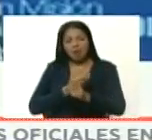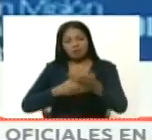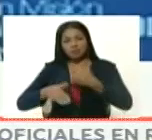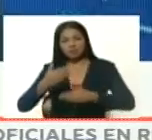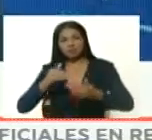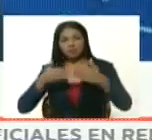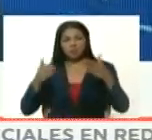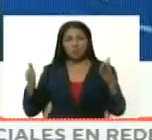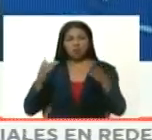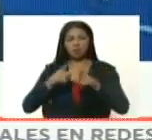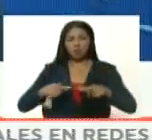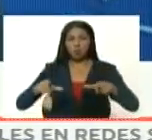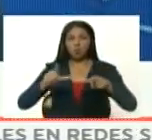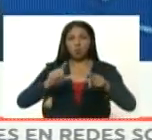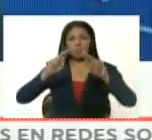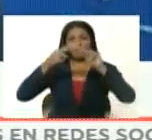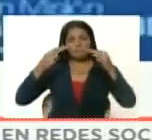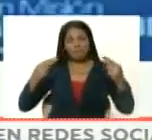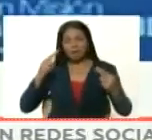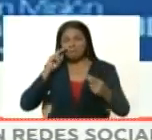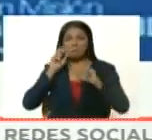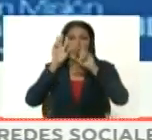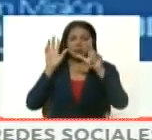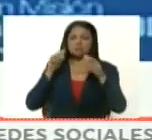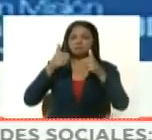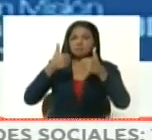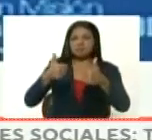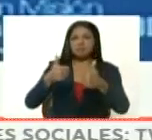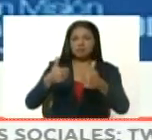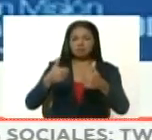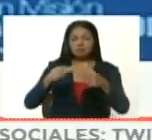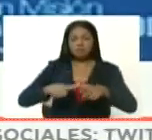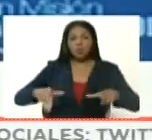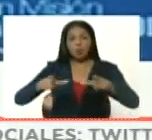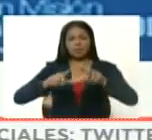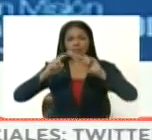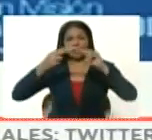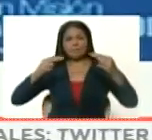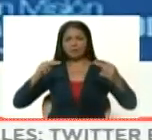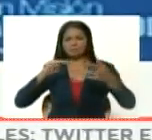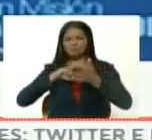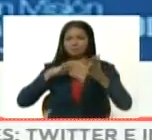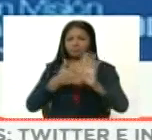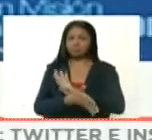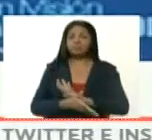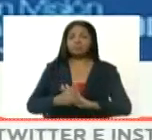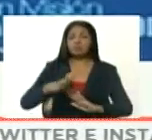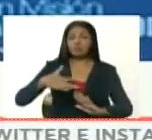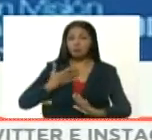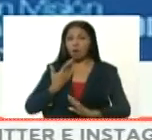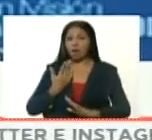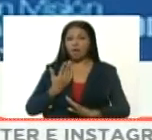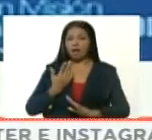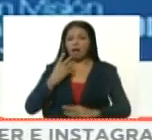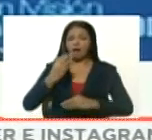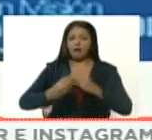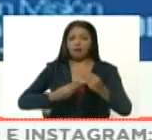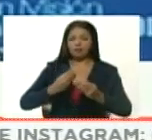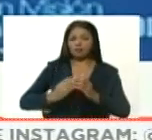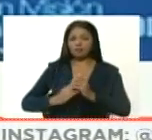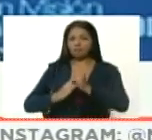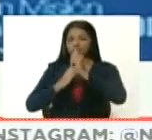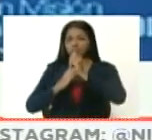públicos a nivel de cuadrante de paz. Me parece muy bien. Y el cuadrante de paz se vaya siendo un ícono,